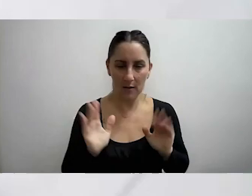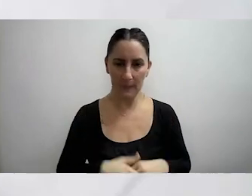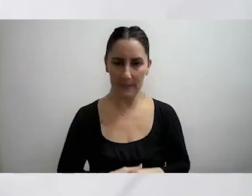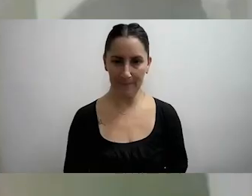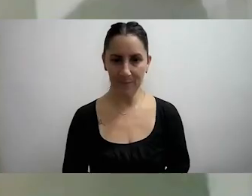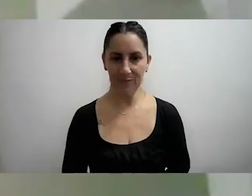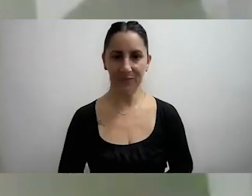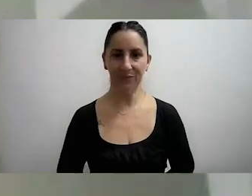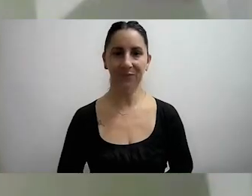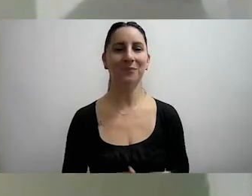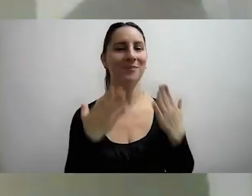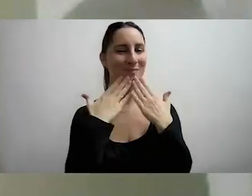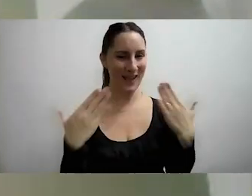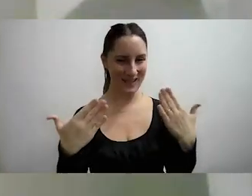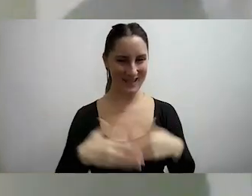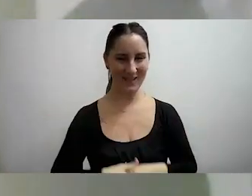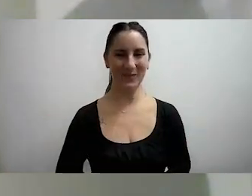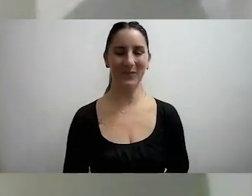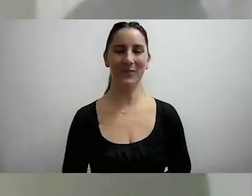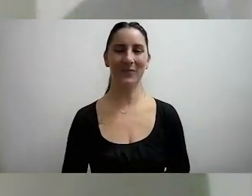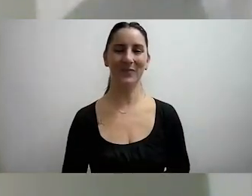Así. Gracias, Silvia.